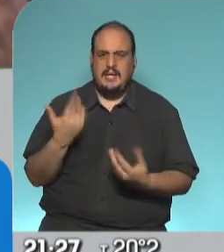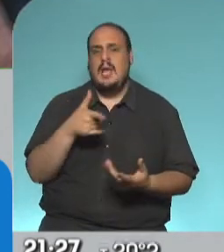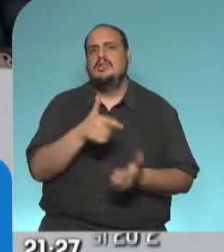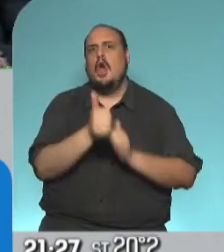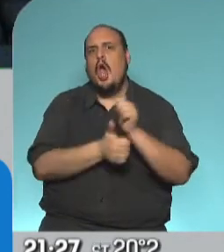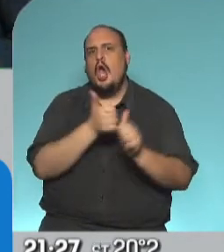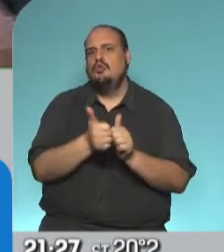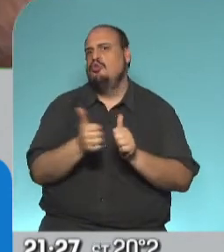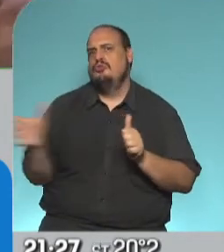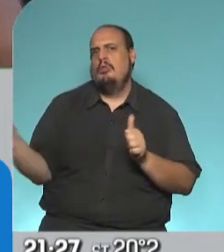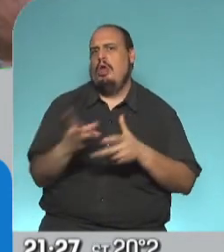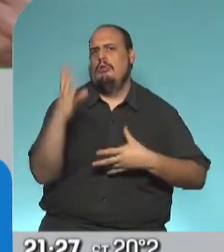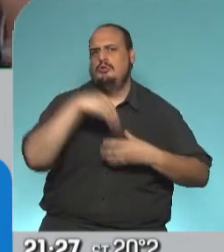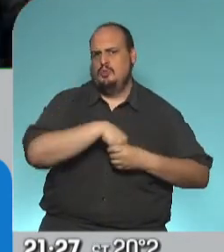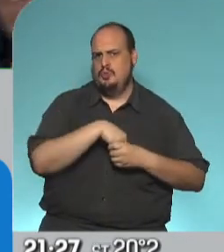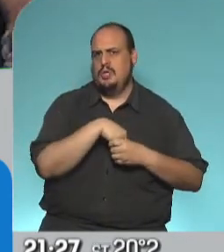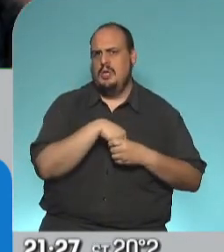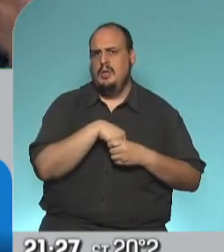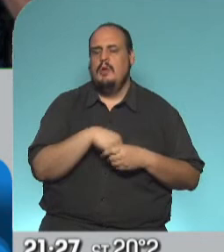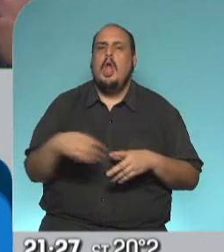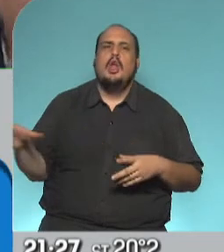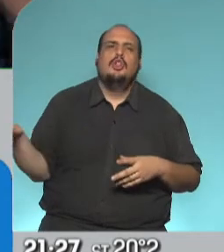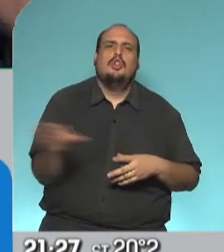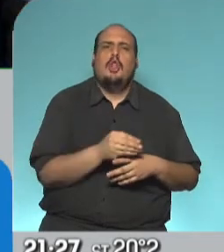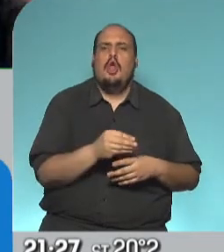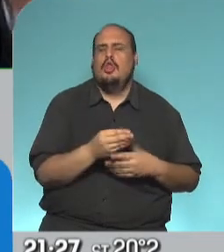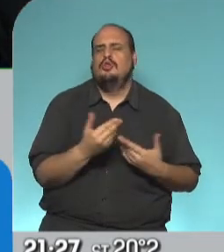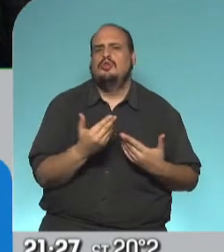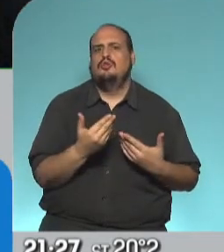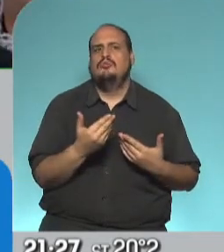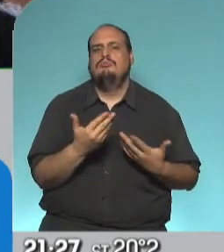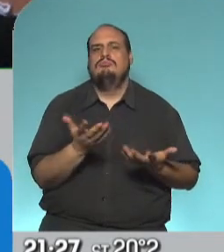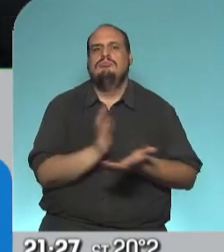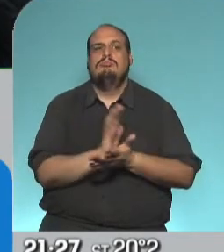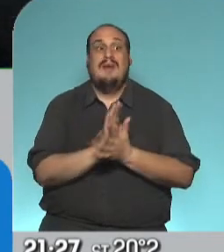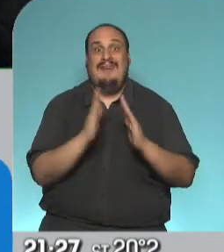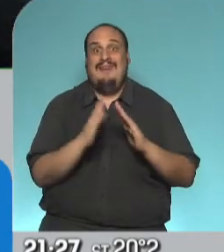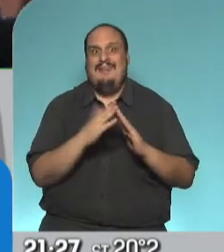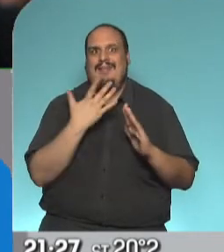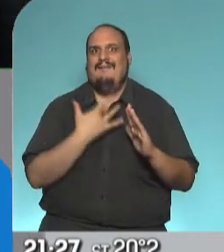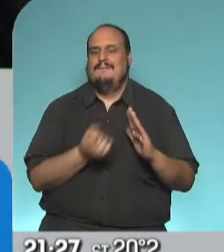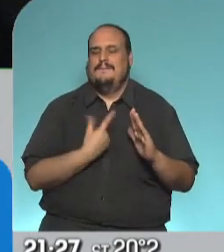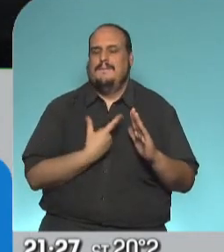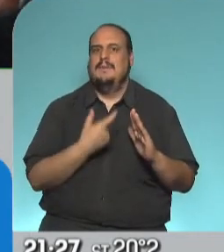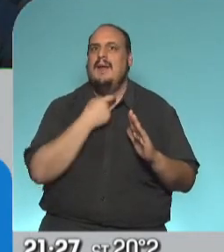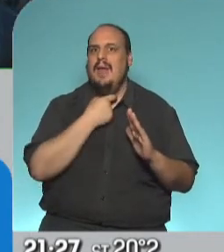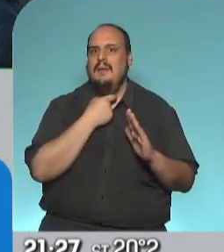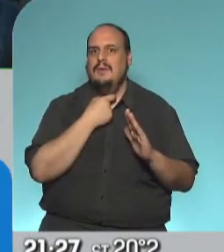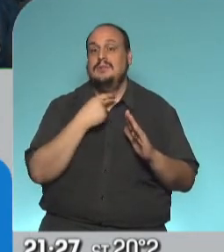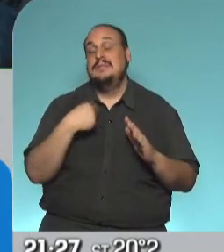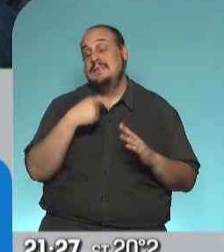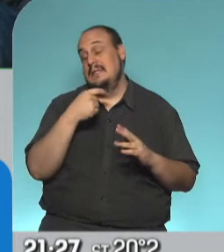industria inclusiva, porque todos de alguna manera siempre deseamos tener una vivienda. Y yo digo, si me permiten,